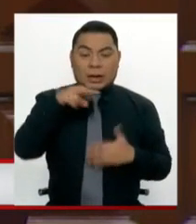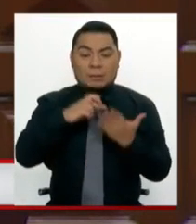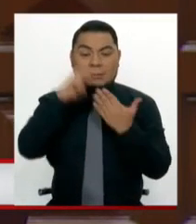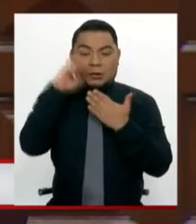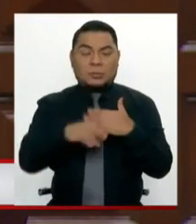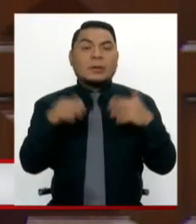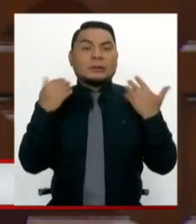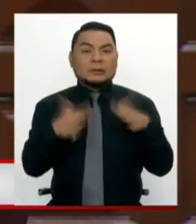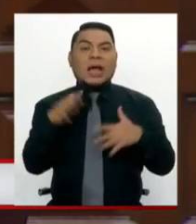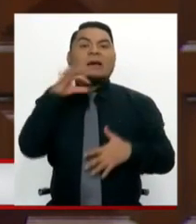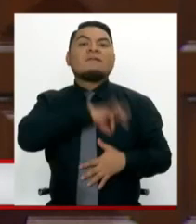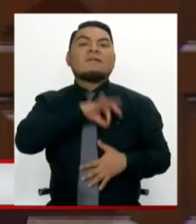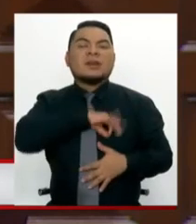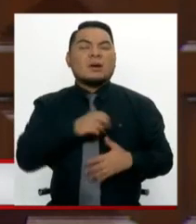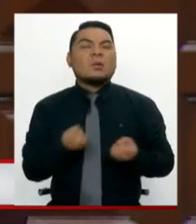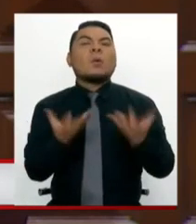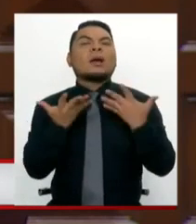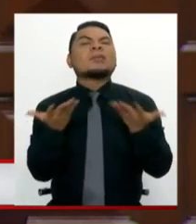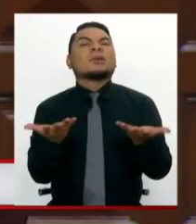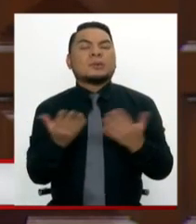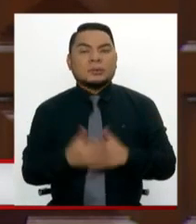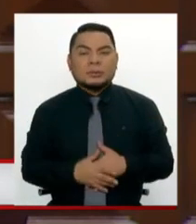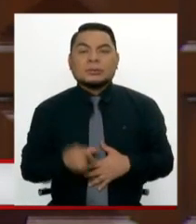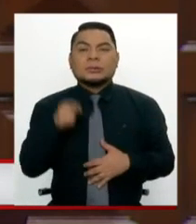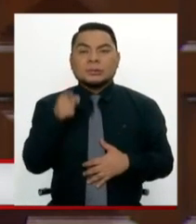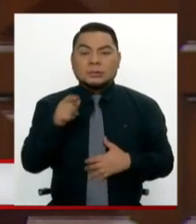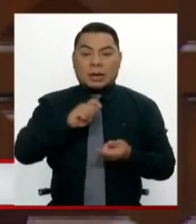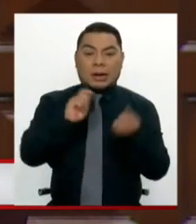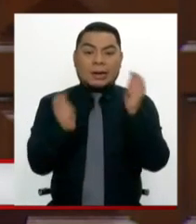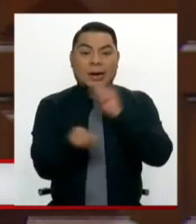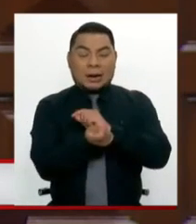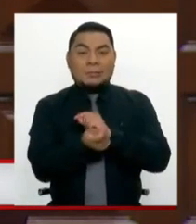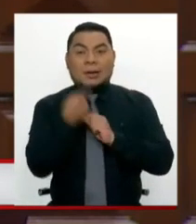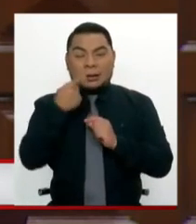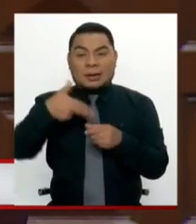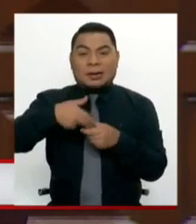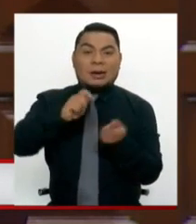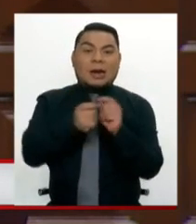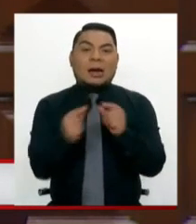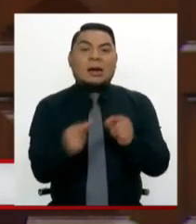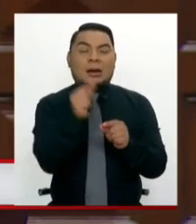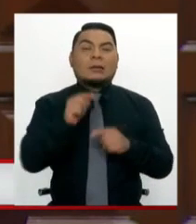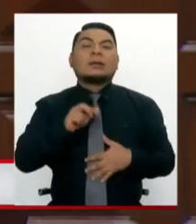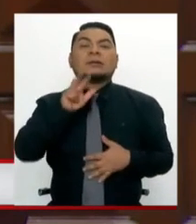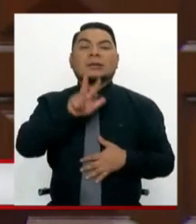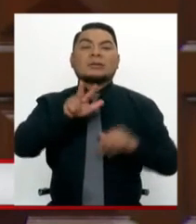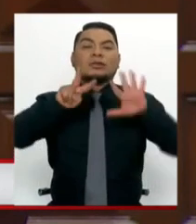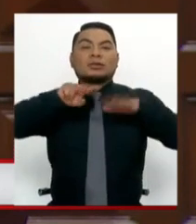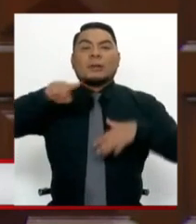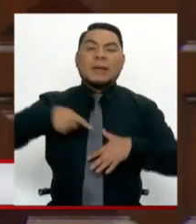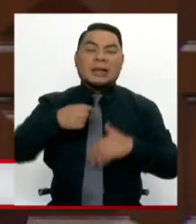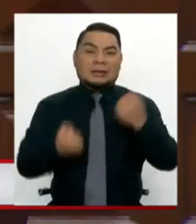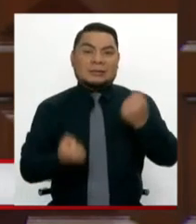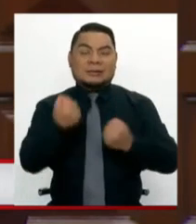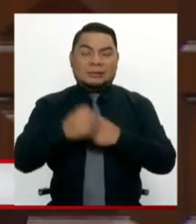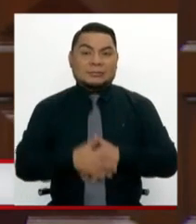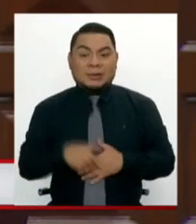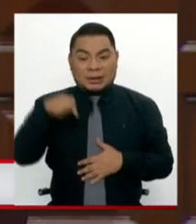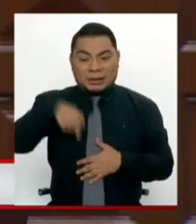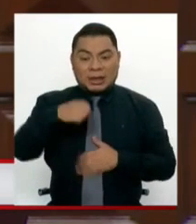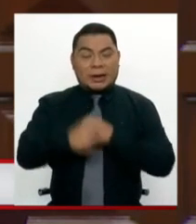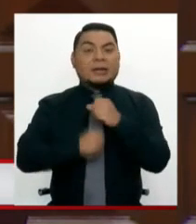programa ha beneficiado la conversión de más de 38.000 vehículos. Este